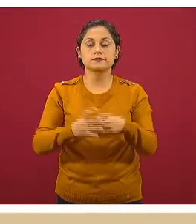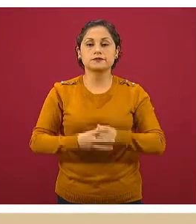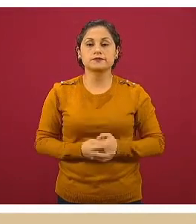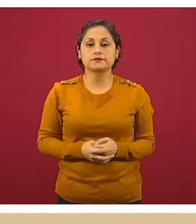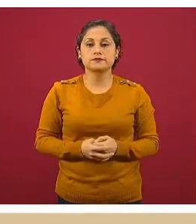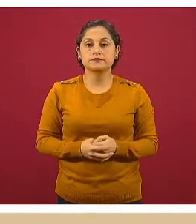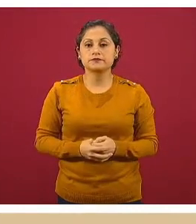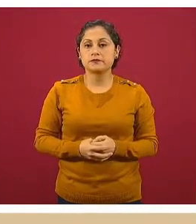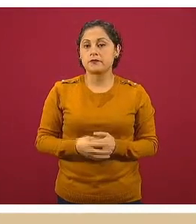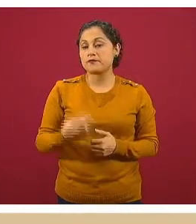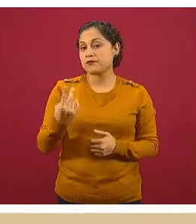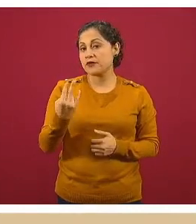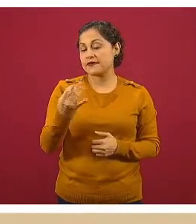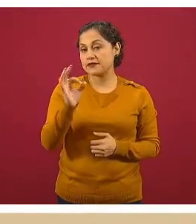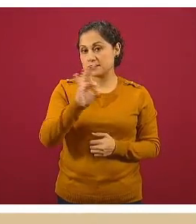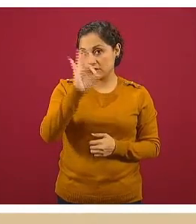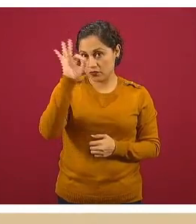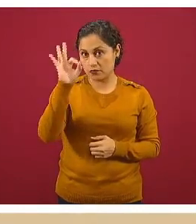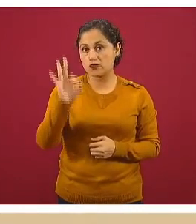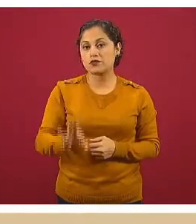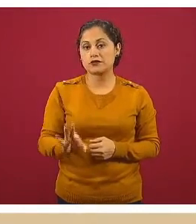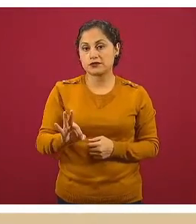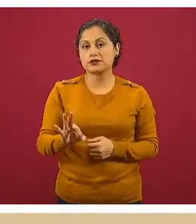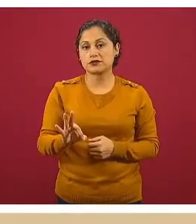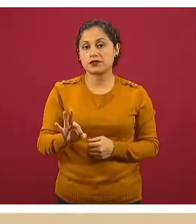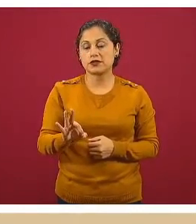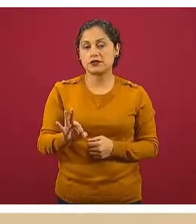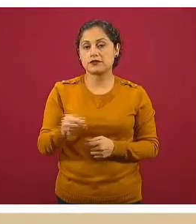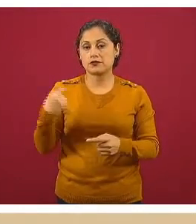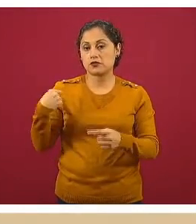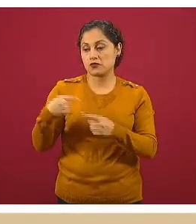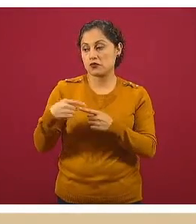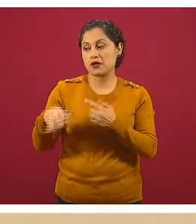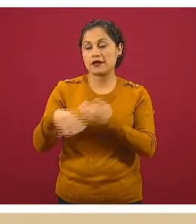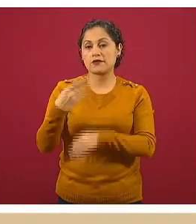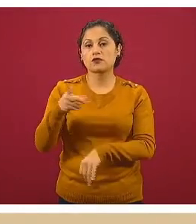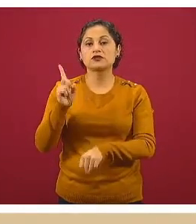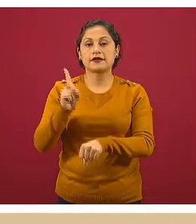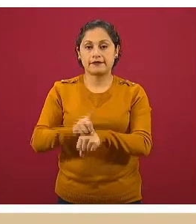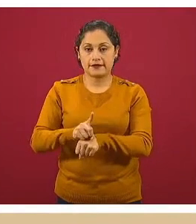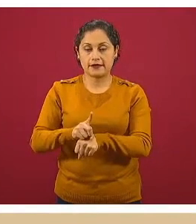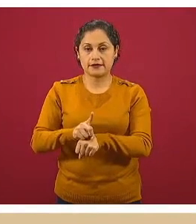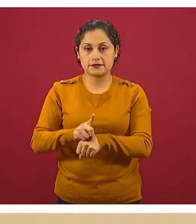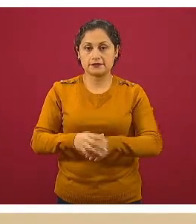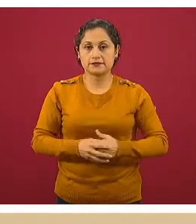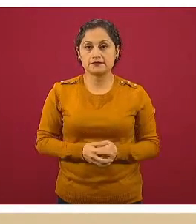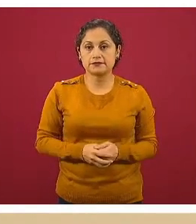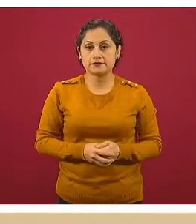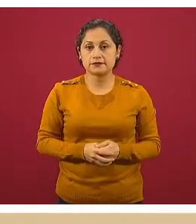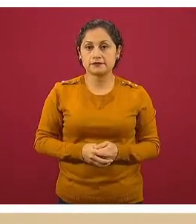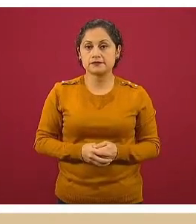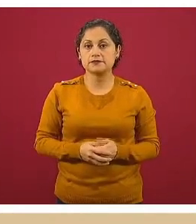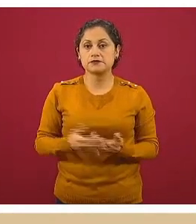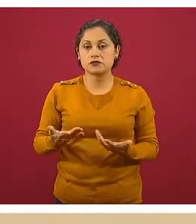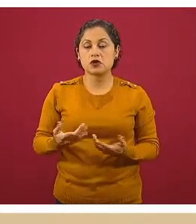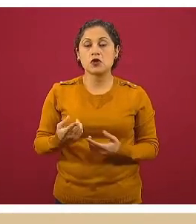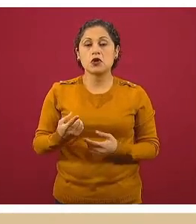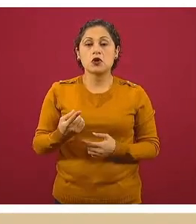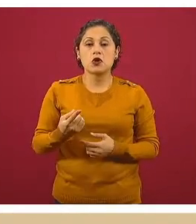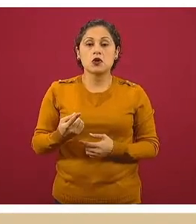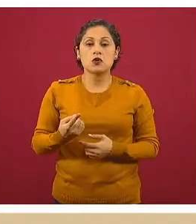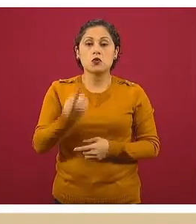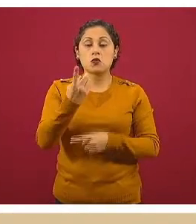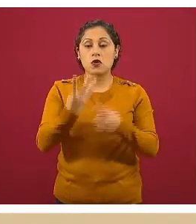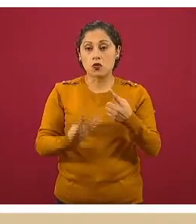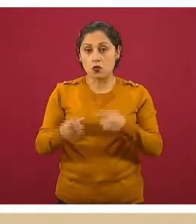el 25% solamente los casos en los últimos 14 días, o sea, la pandemia activa representa solo una cuarta parte de